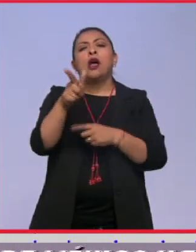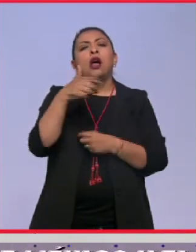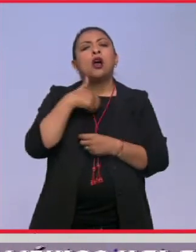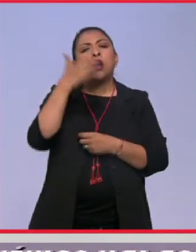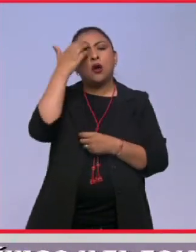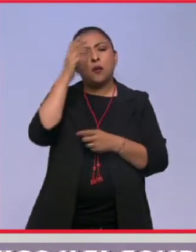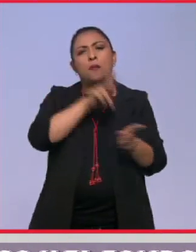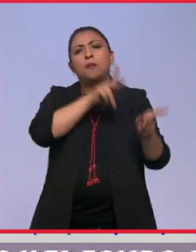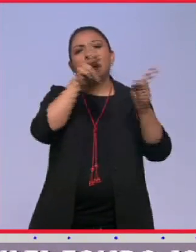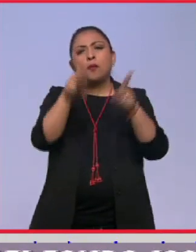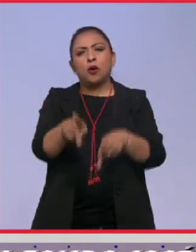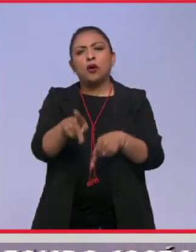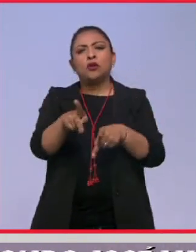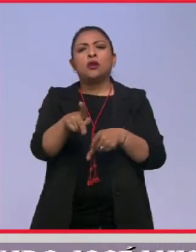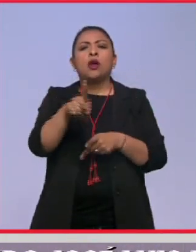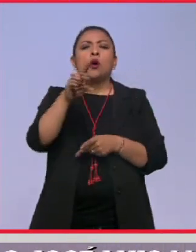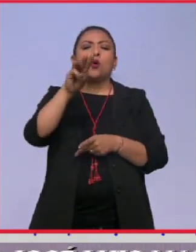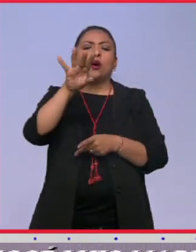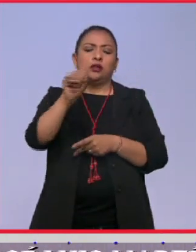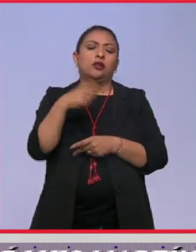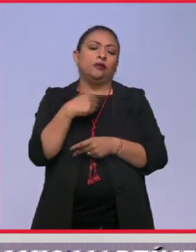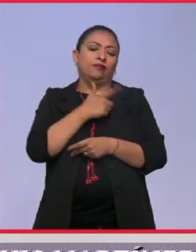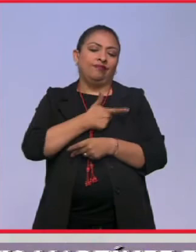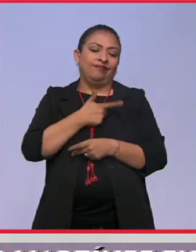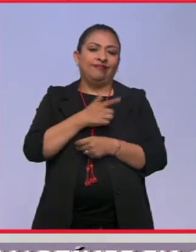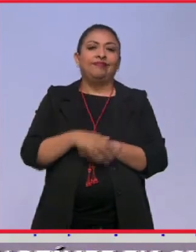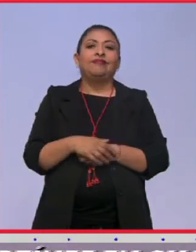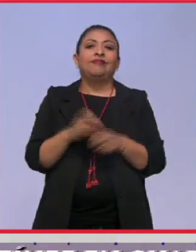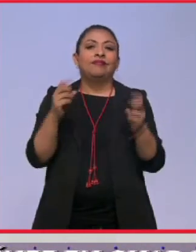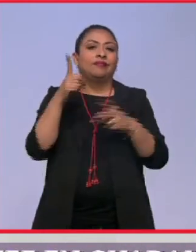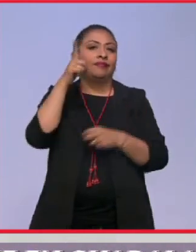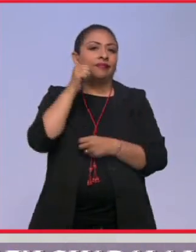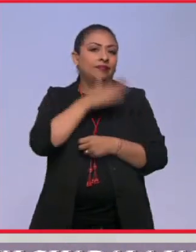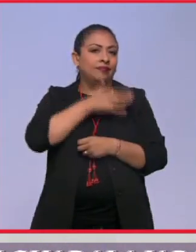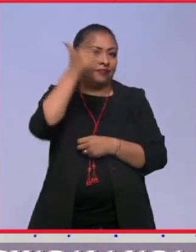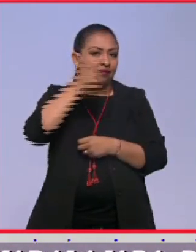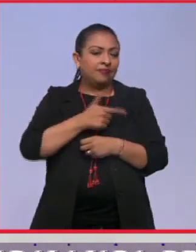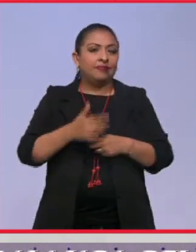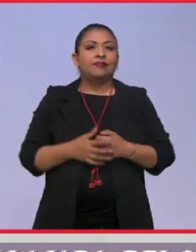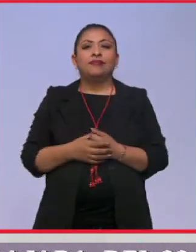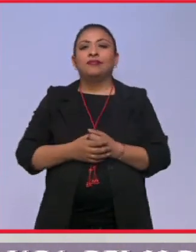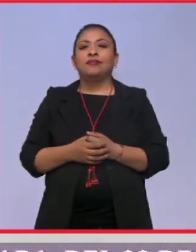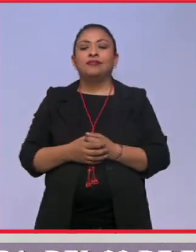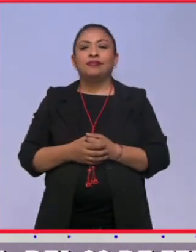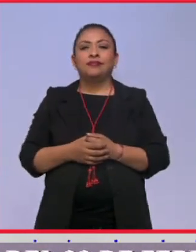conocidas, se llama El Puente George Washington. Disfrútenlo. Hasta buenas noches, hasta luego.